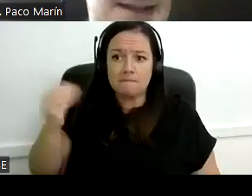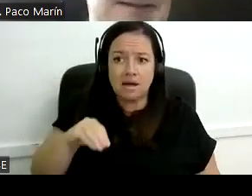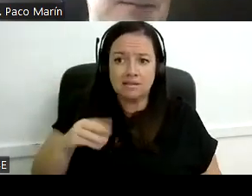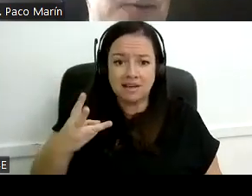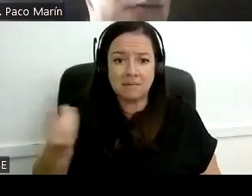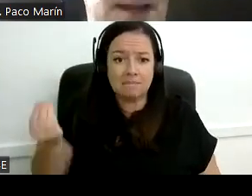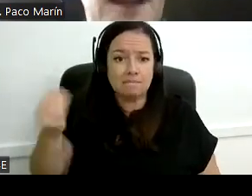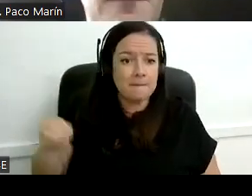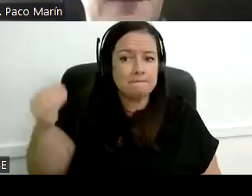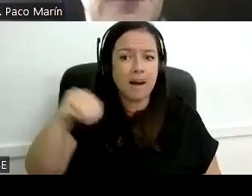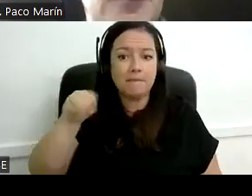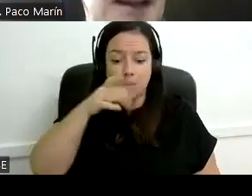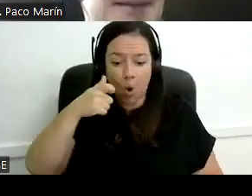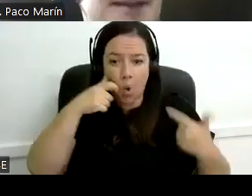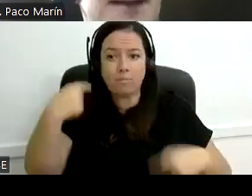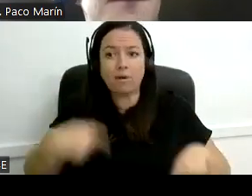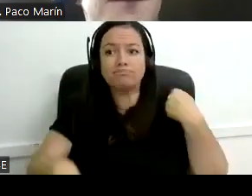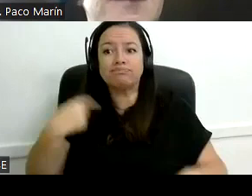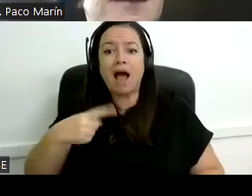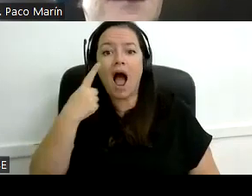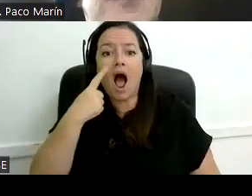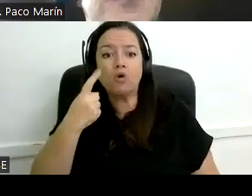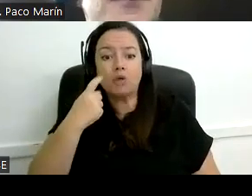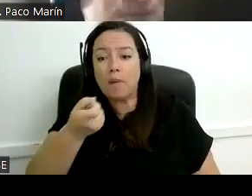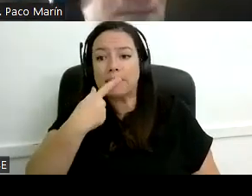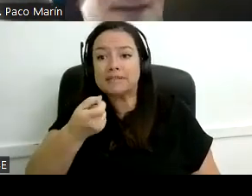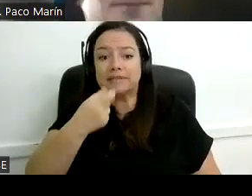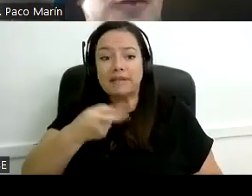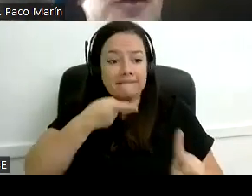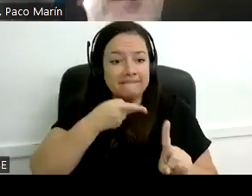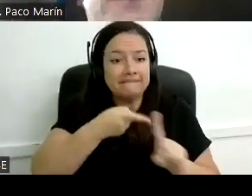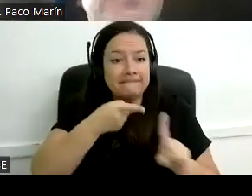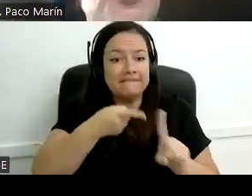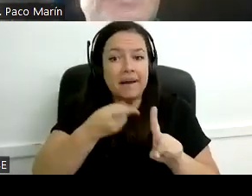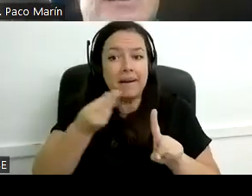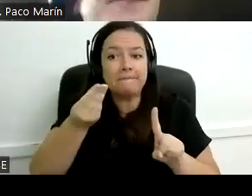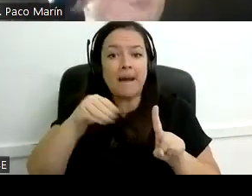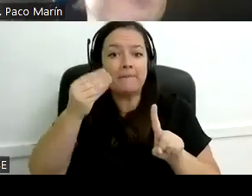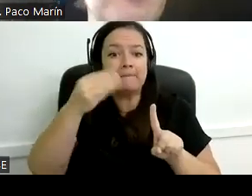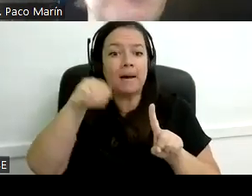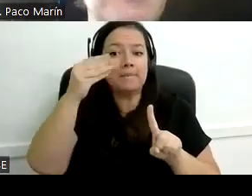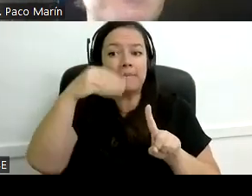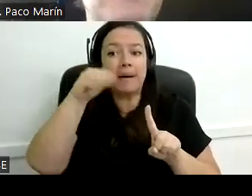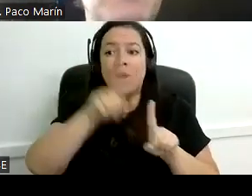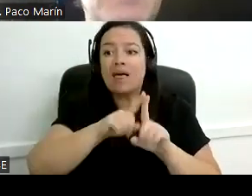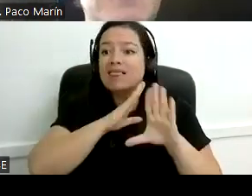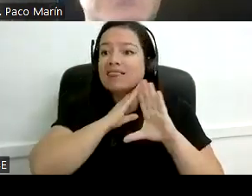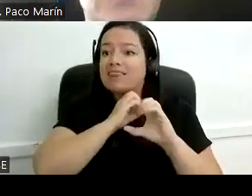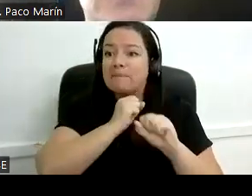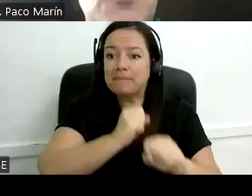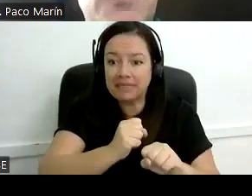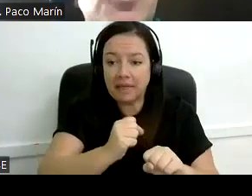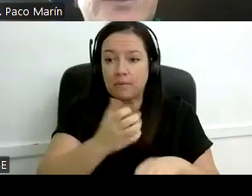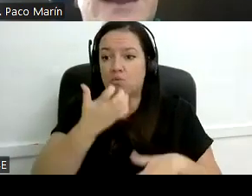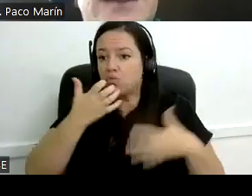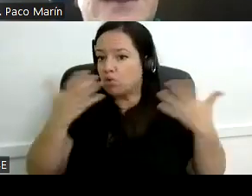sería, pues eso, que cada vez necesitamos más dosificación. La dependencia sería que